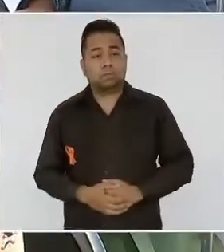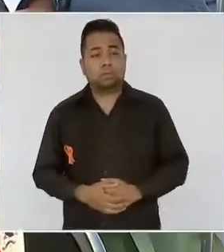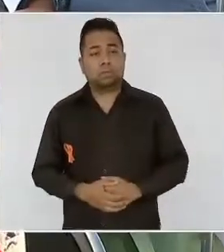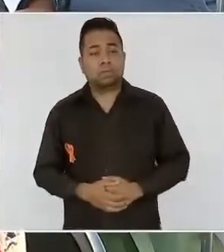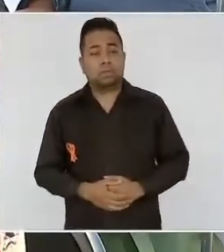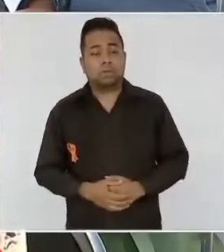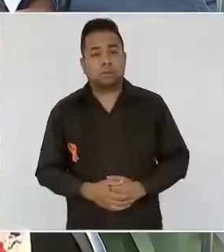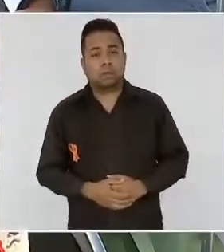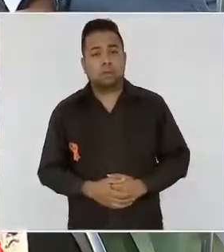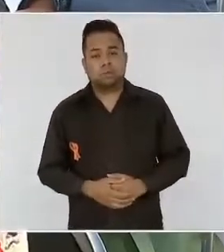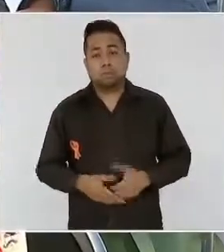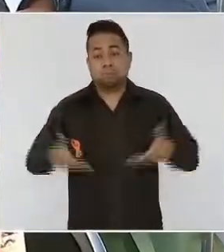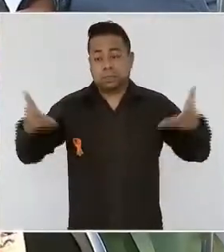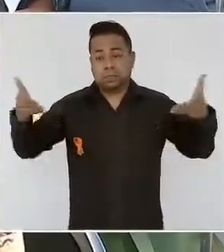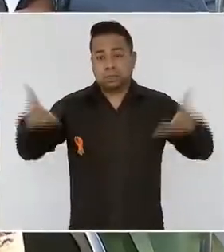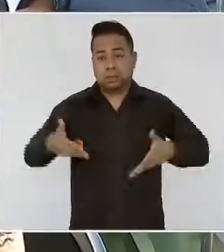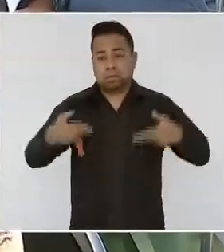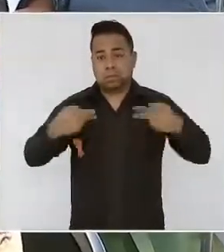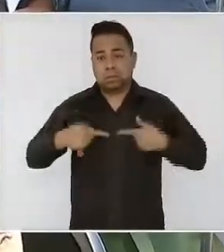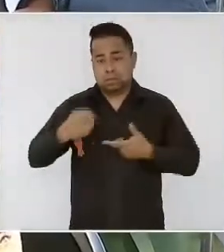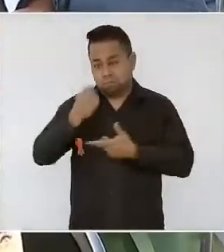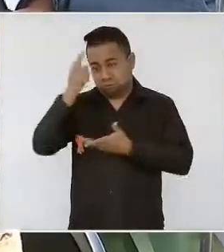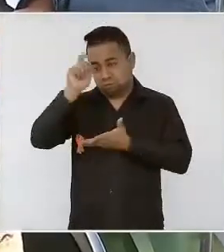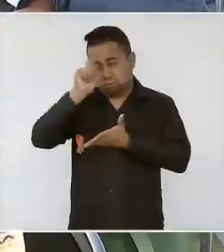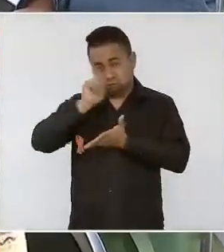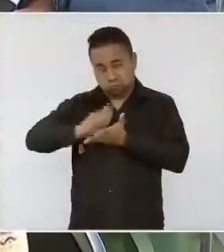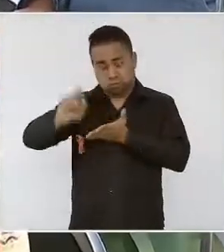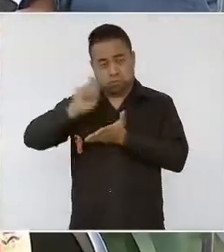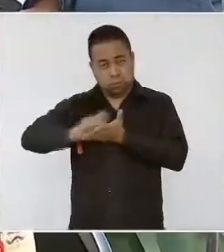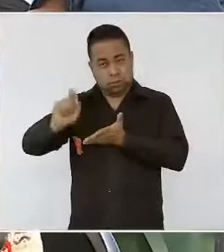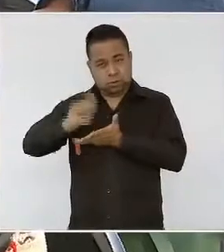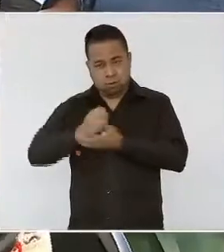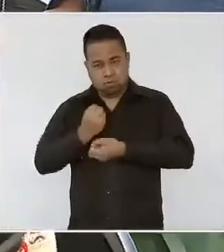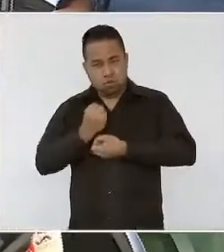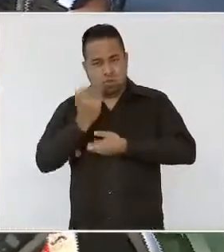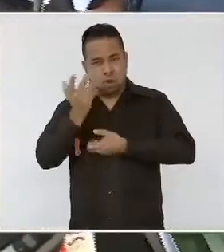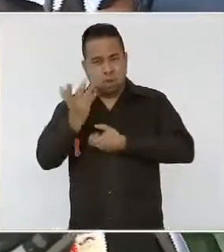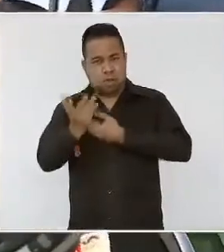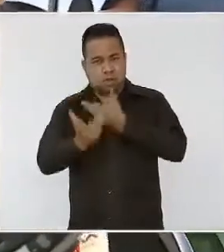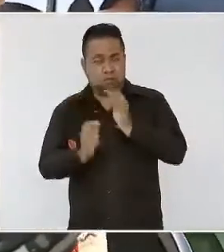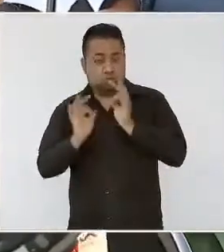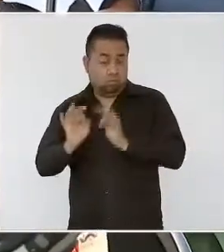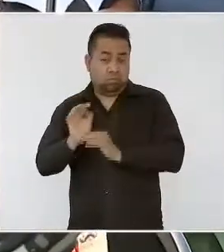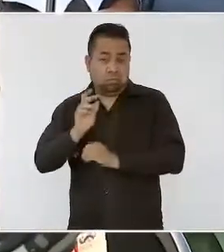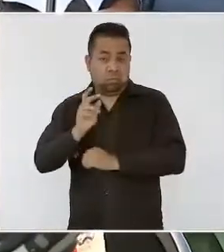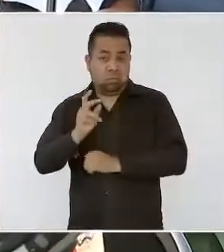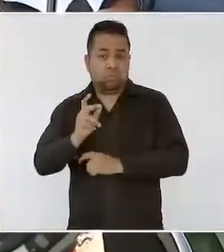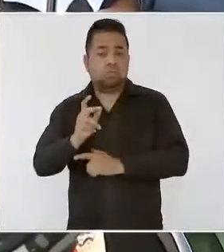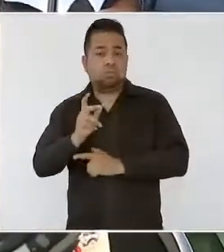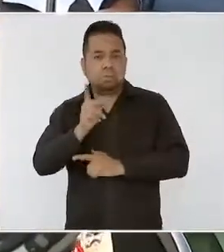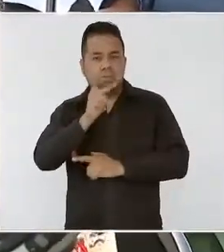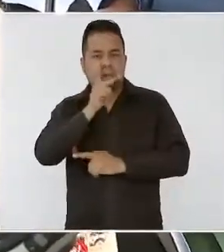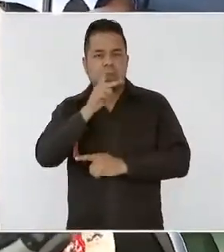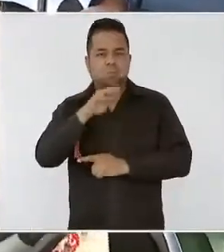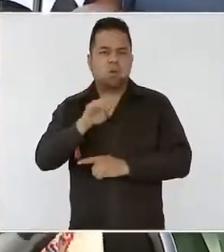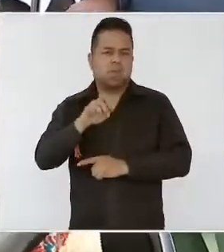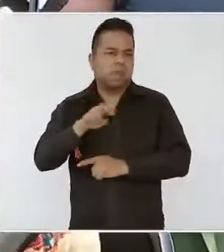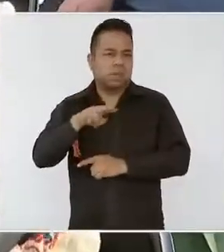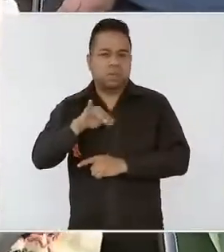un gran poeta, escritor, padre del modernismo.